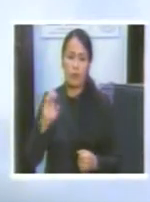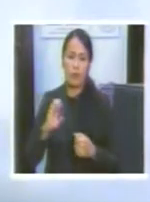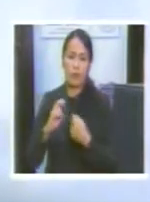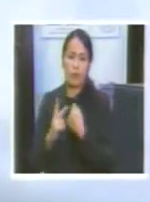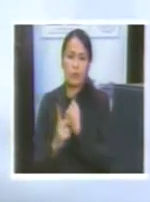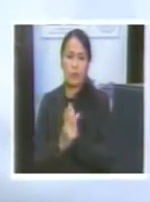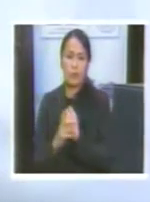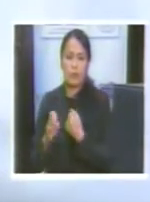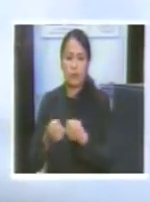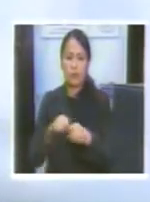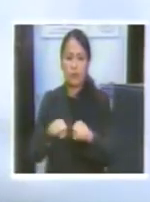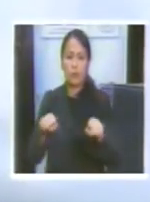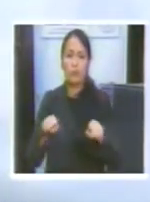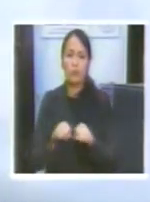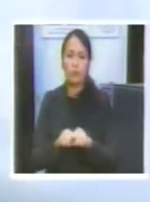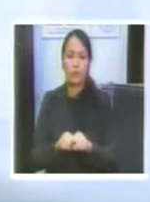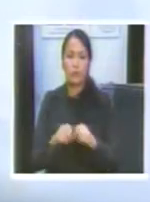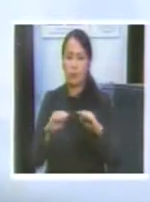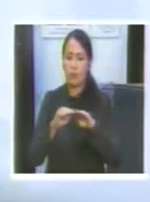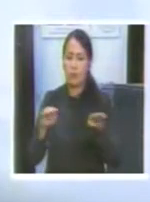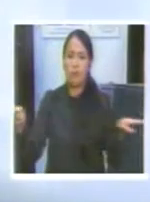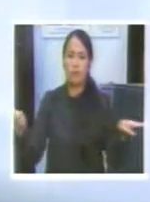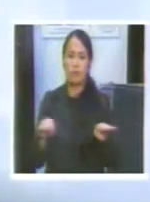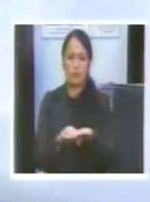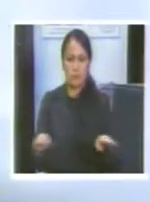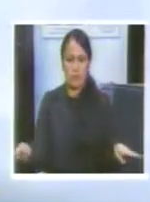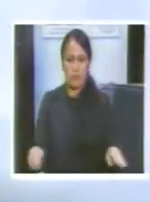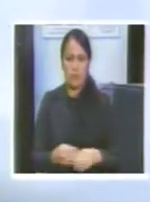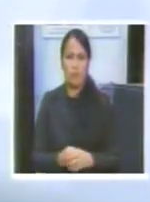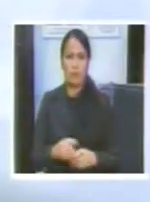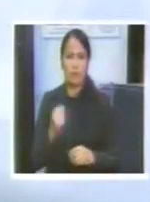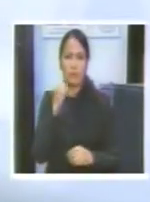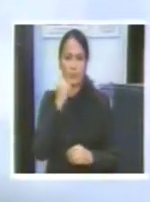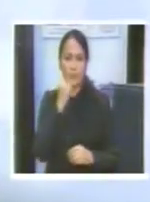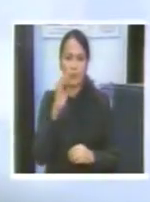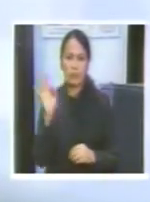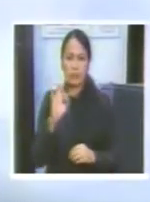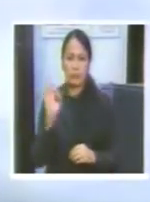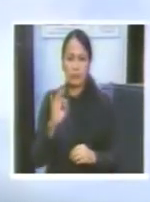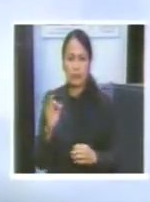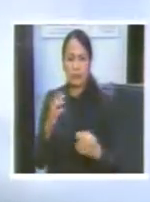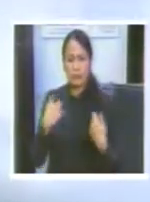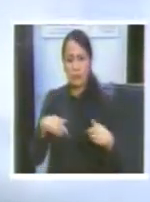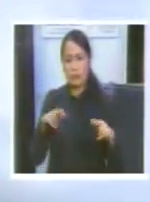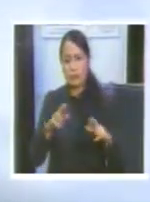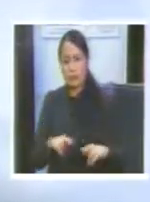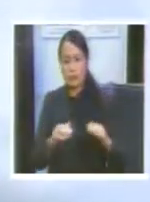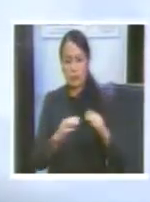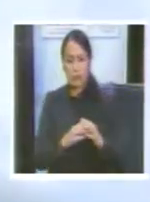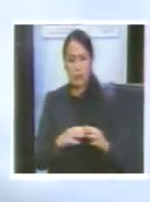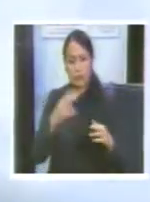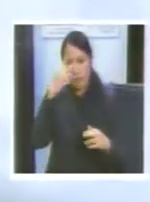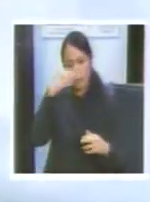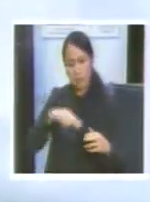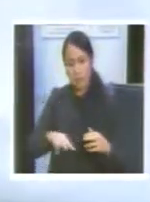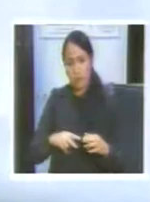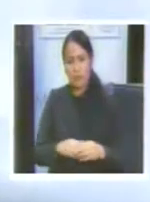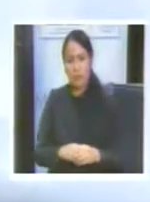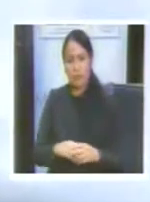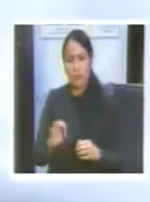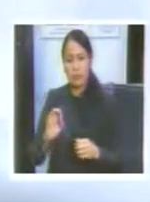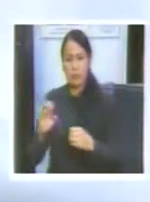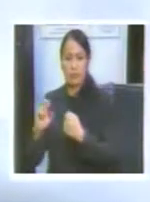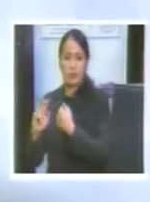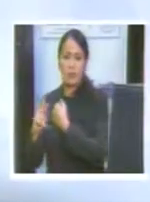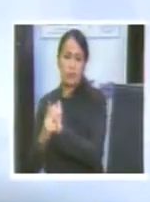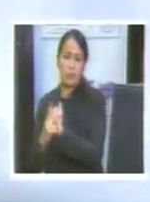considere como un socio auténticamente paritario, a pesar de la asimetría entre lo poco representativo que es hoy en día para la Unión